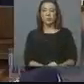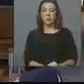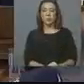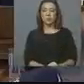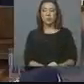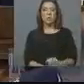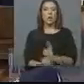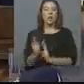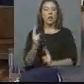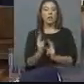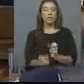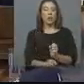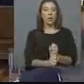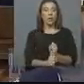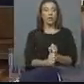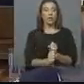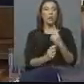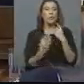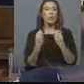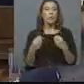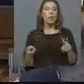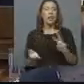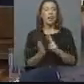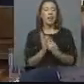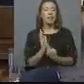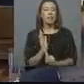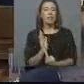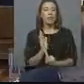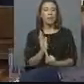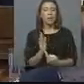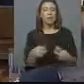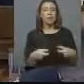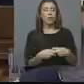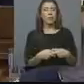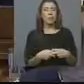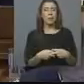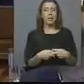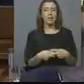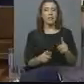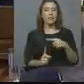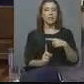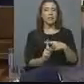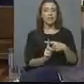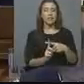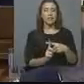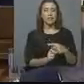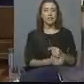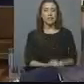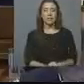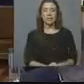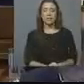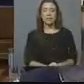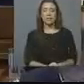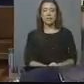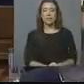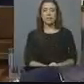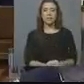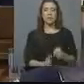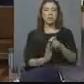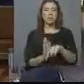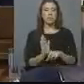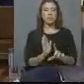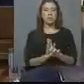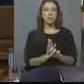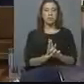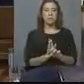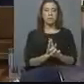visión de las relaciones laborales y por qué esta reforma sindical no es positiva. En primer lugar, este proyecto de ley